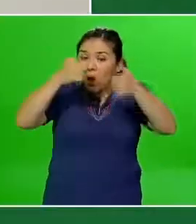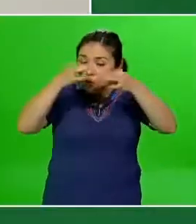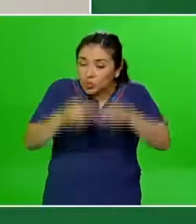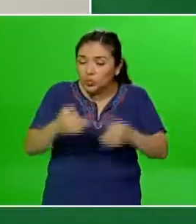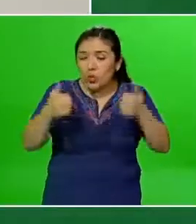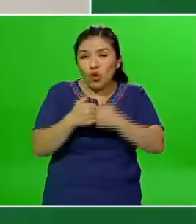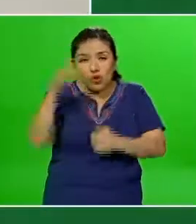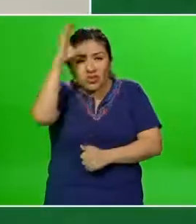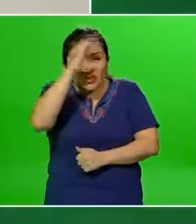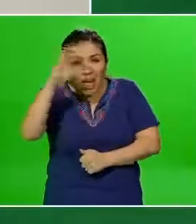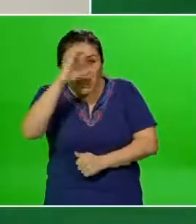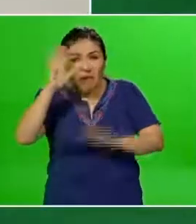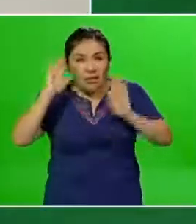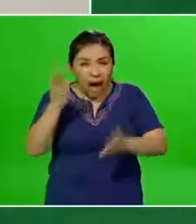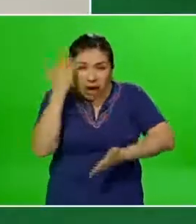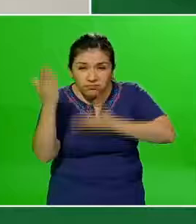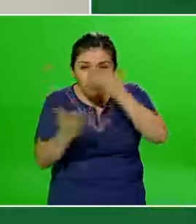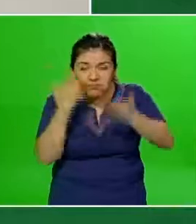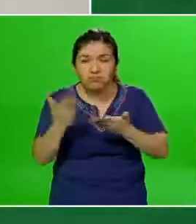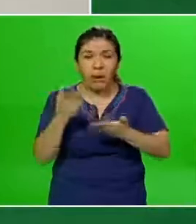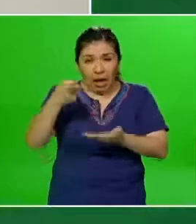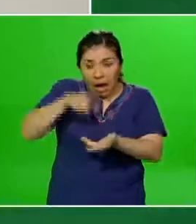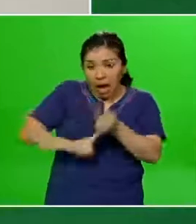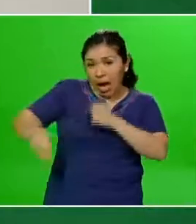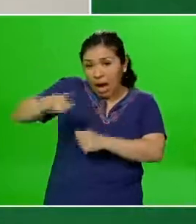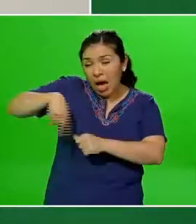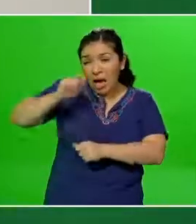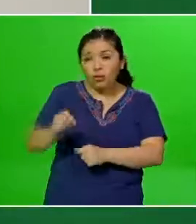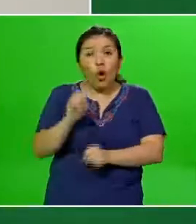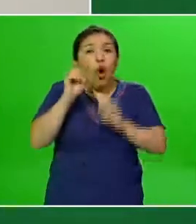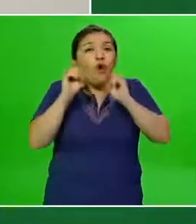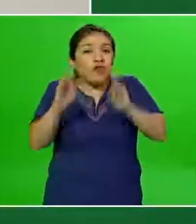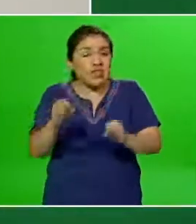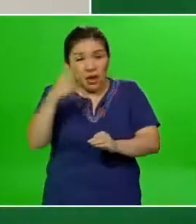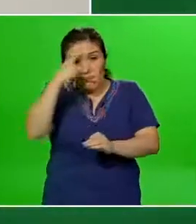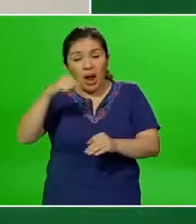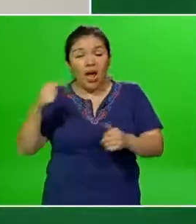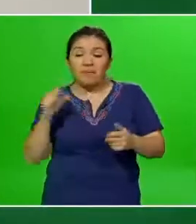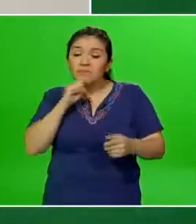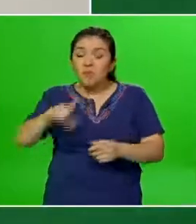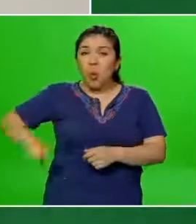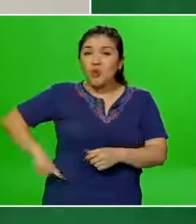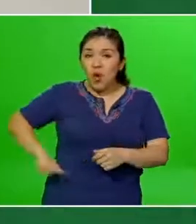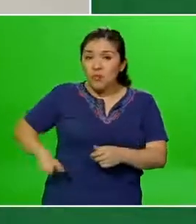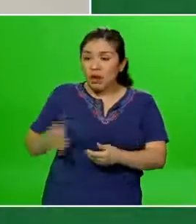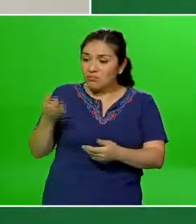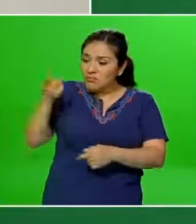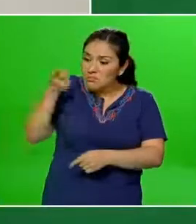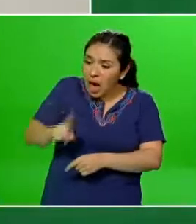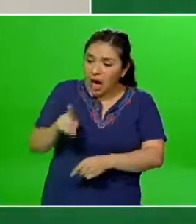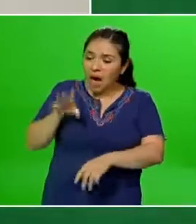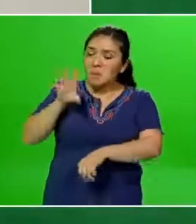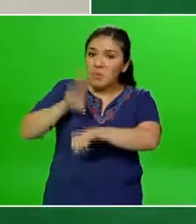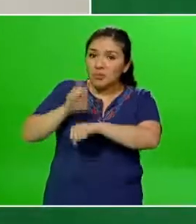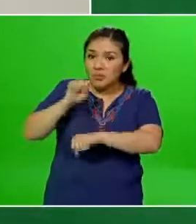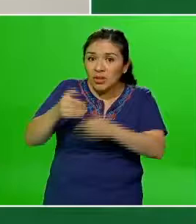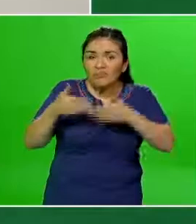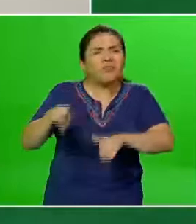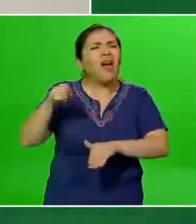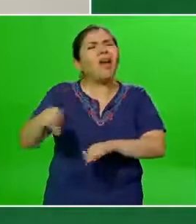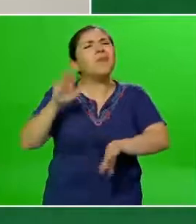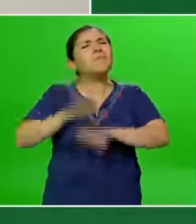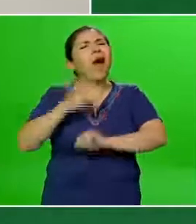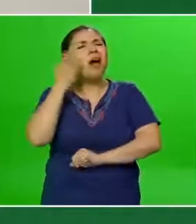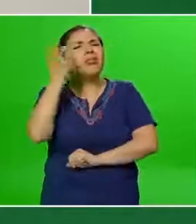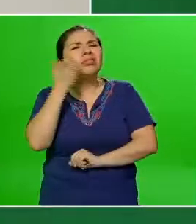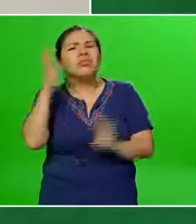evidencia científica, que no son los posicionamientos oficiales de la Secretaría de Salud y que lamentablemente tienden más bien